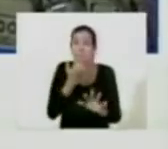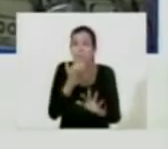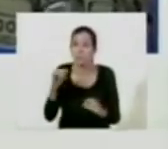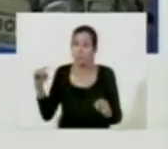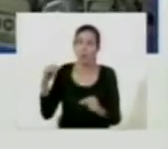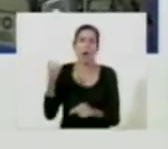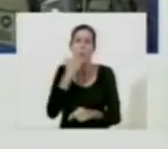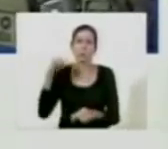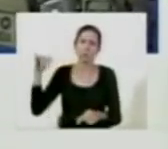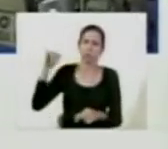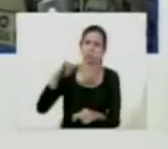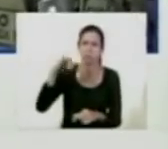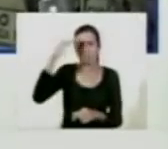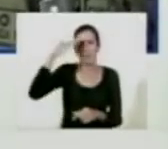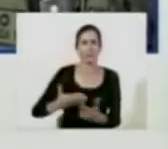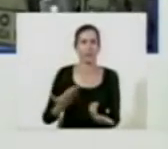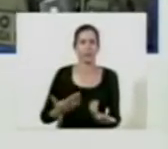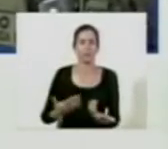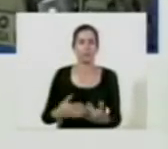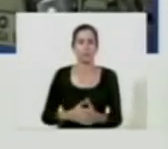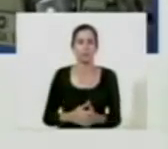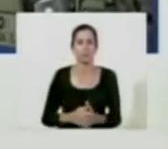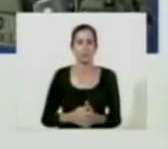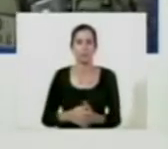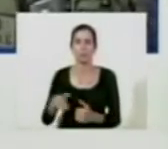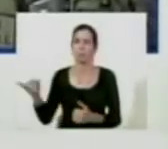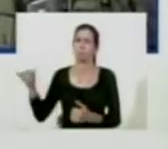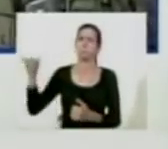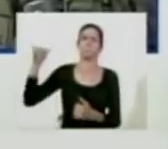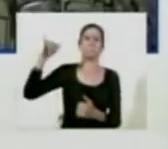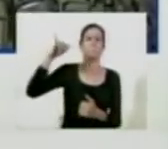intento de una incursión terrestre con